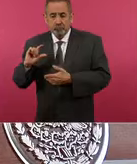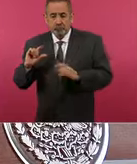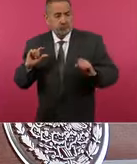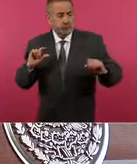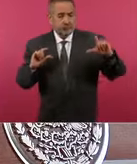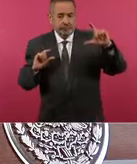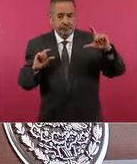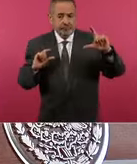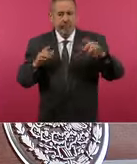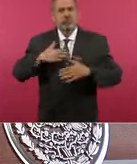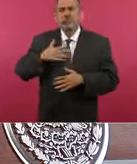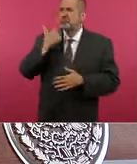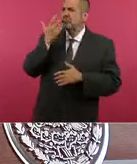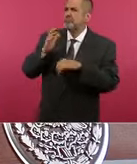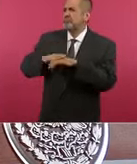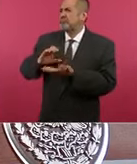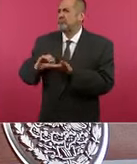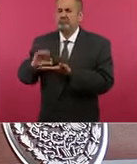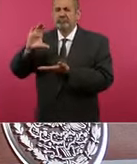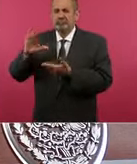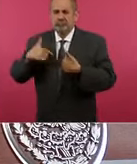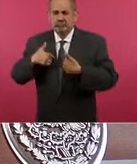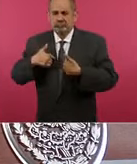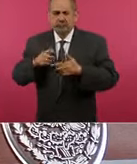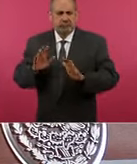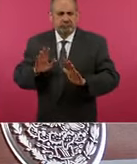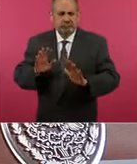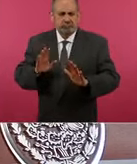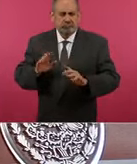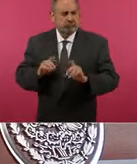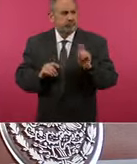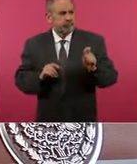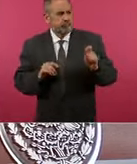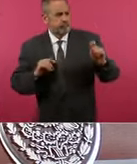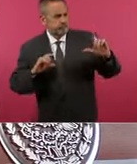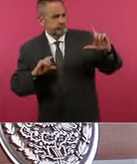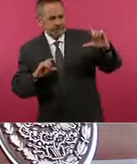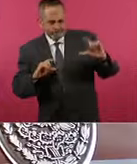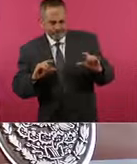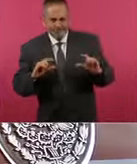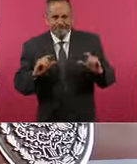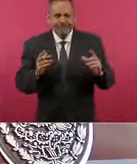y no es porque yo quiera ganar más, sino porque